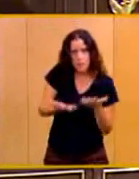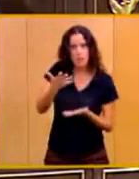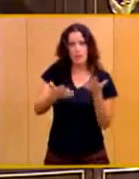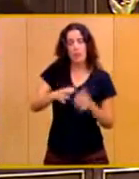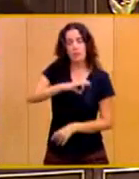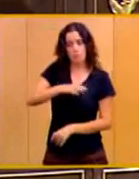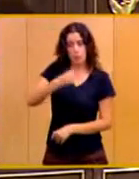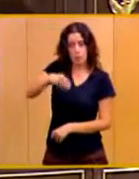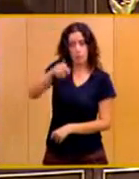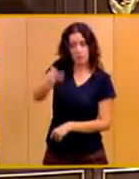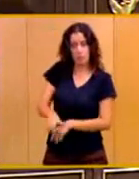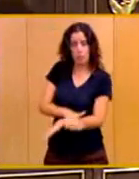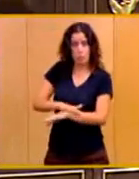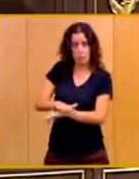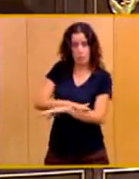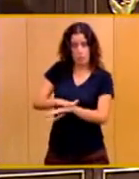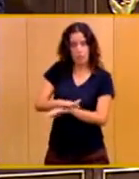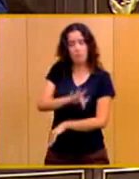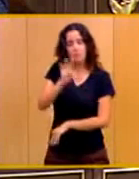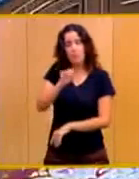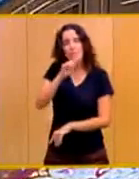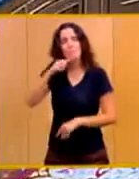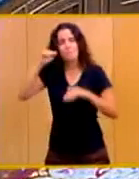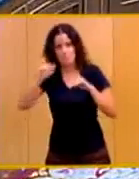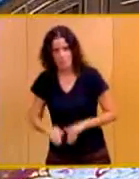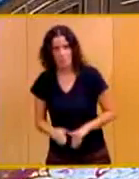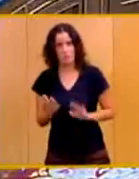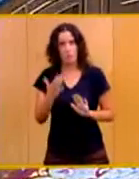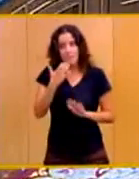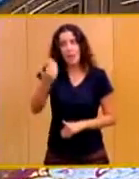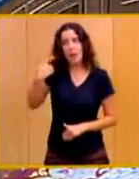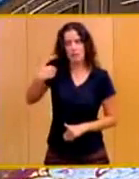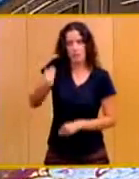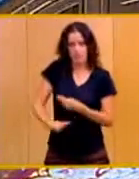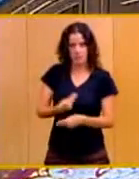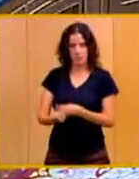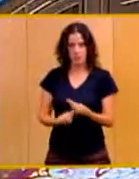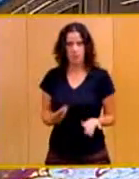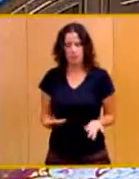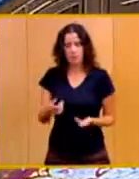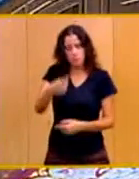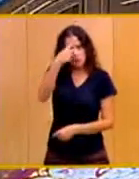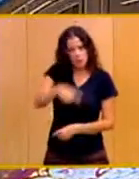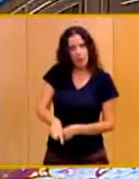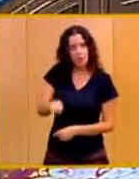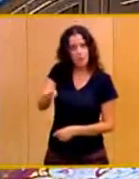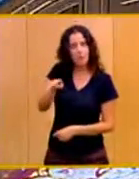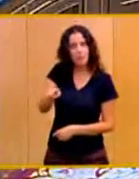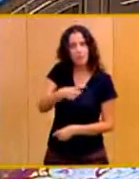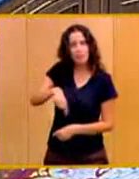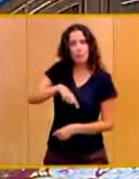Gobierno, y con menos dolor. ¿Sabe usted lo que nos ha hecho pagar con su